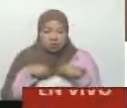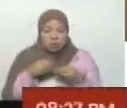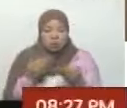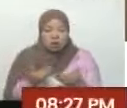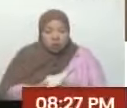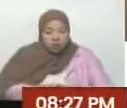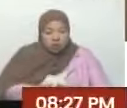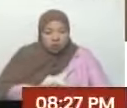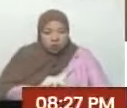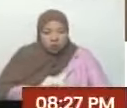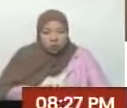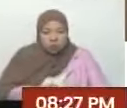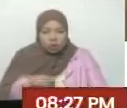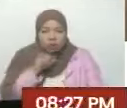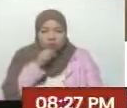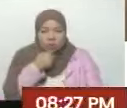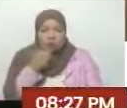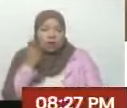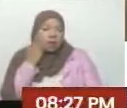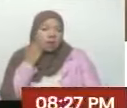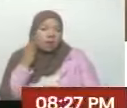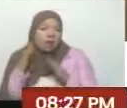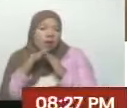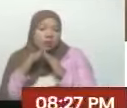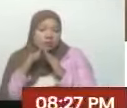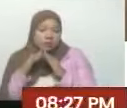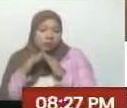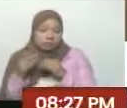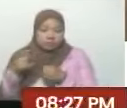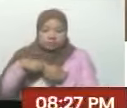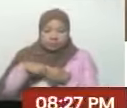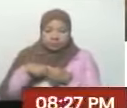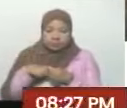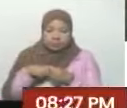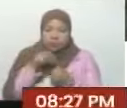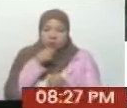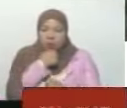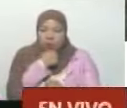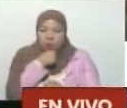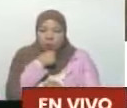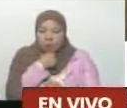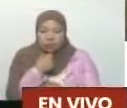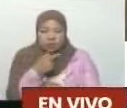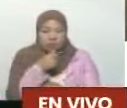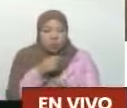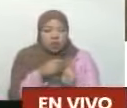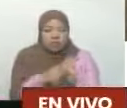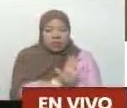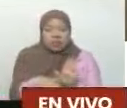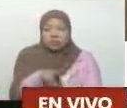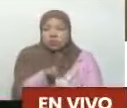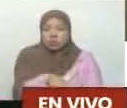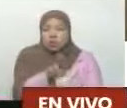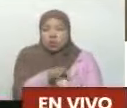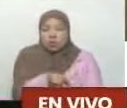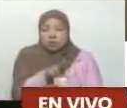esfuerzo de las amas de casa, de los abuelos de a pie, de los que no habían tenido derecho a